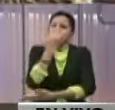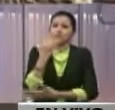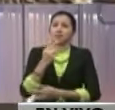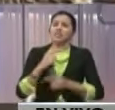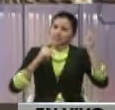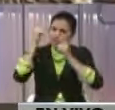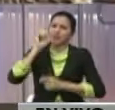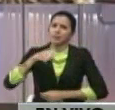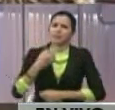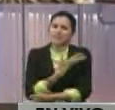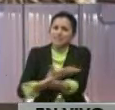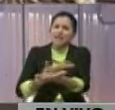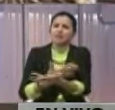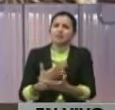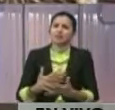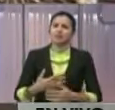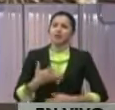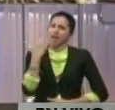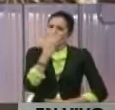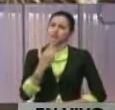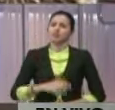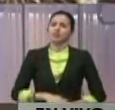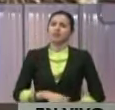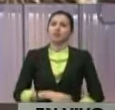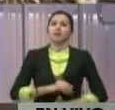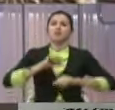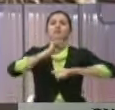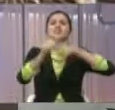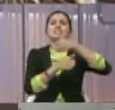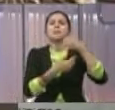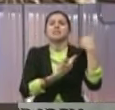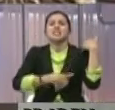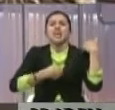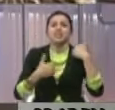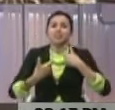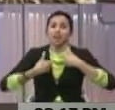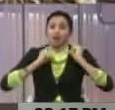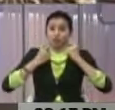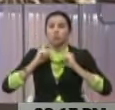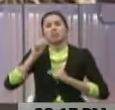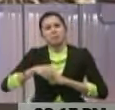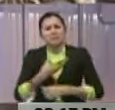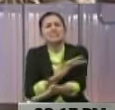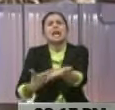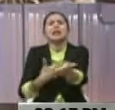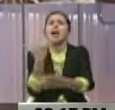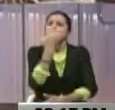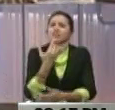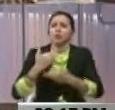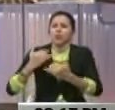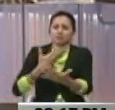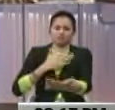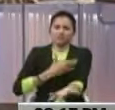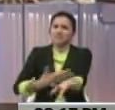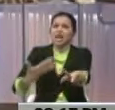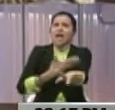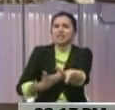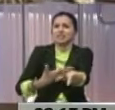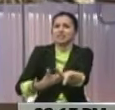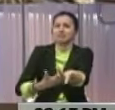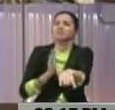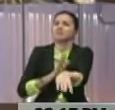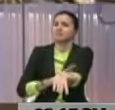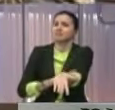también. Al vicepresidente Aristóbulo Isturiz, evidentemente también. De manera que aquí en Venezuela hemos no